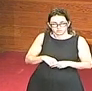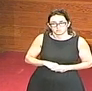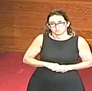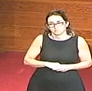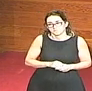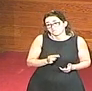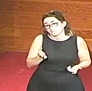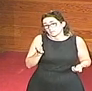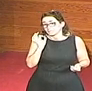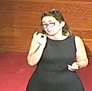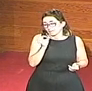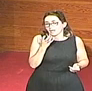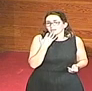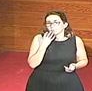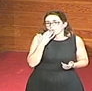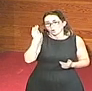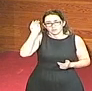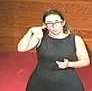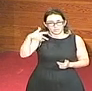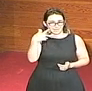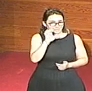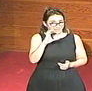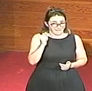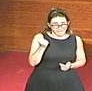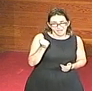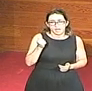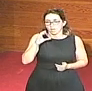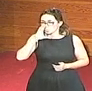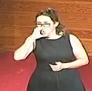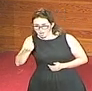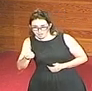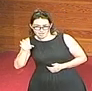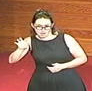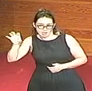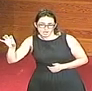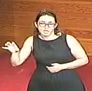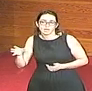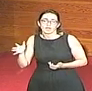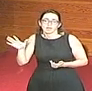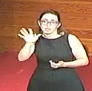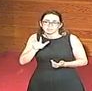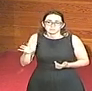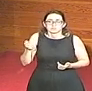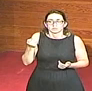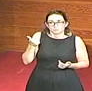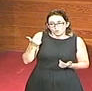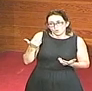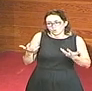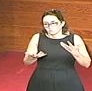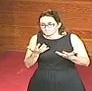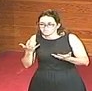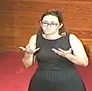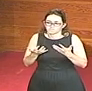Es verdad que en la República Checa, en Bulgaria, estamos hablando de que vienen de estándares muy bajos, ¿eh? Pues se ha aliviado un poco la presión en las